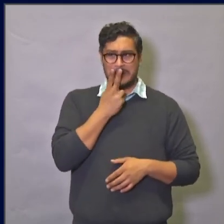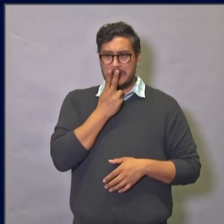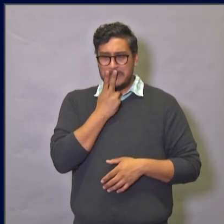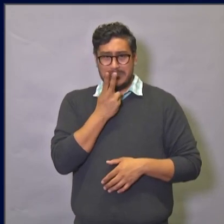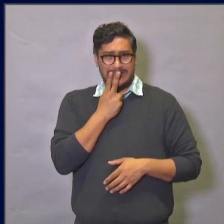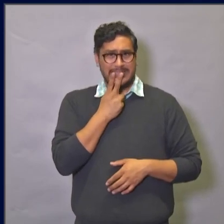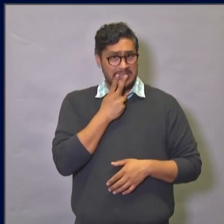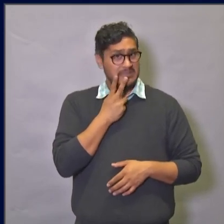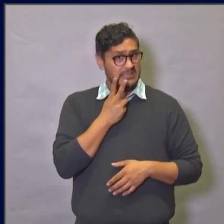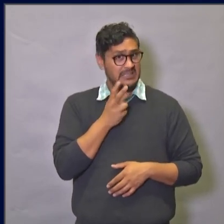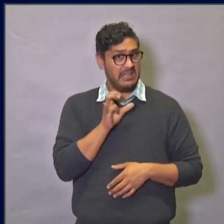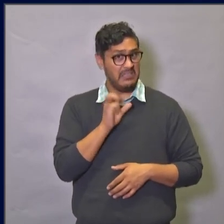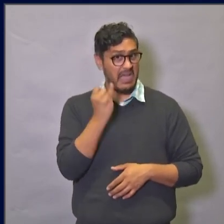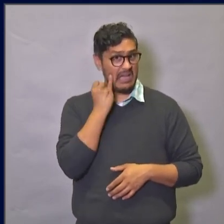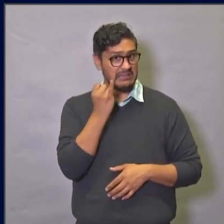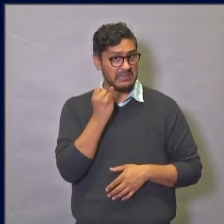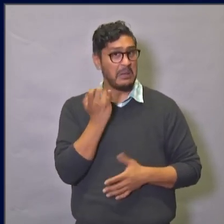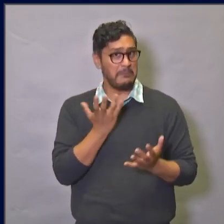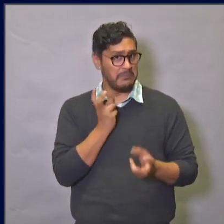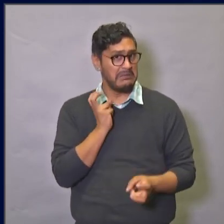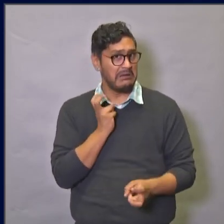pandemia puede ser abrumadora,